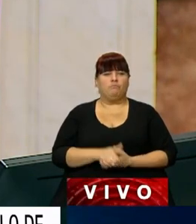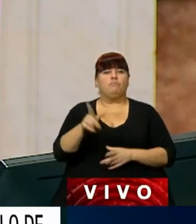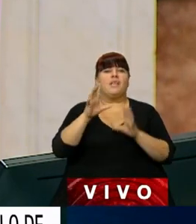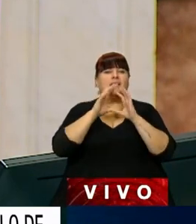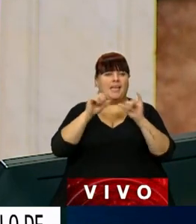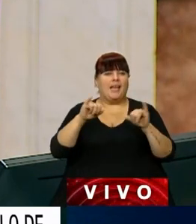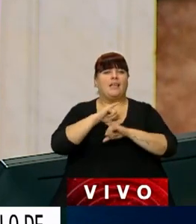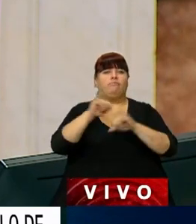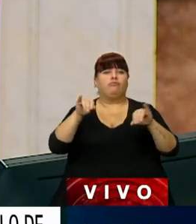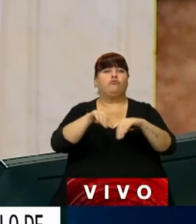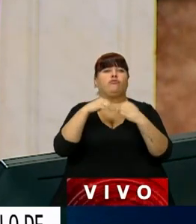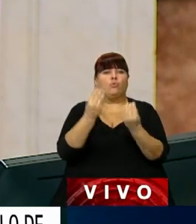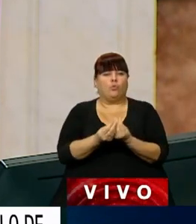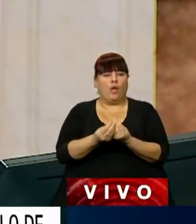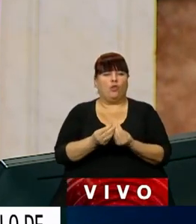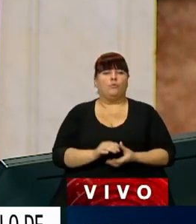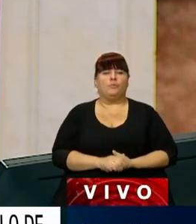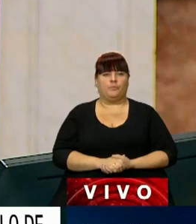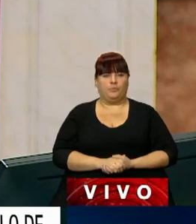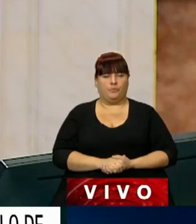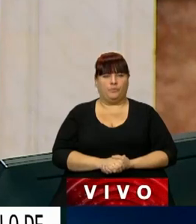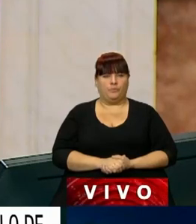Por secretaría se dará lectura del resultado.